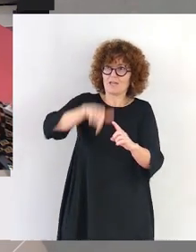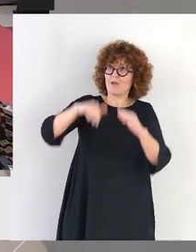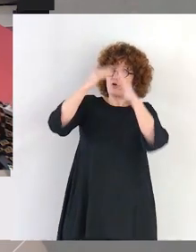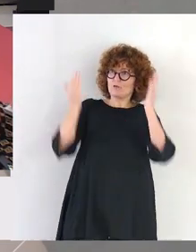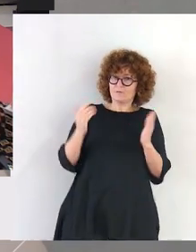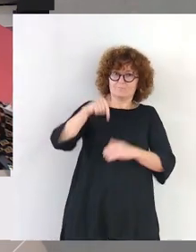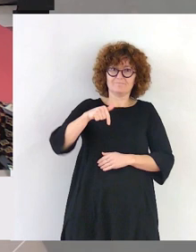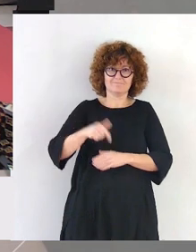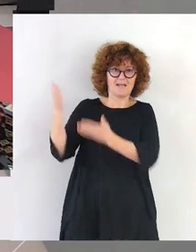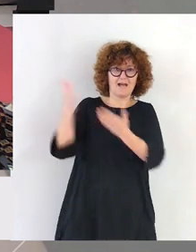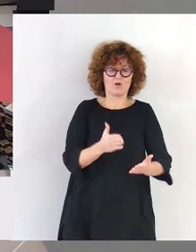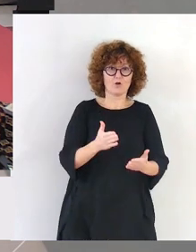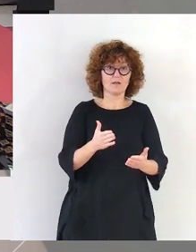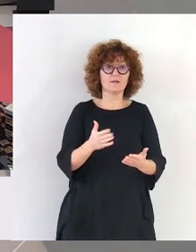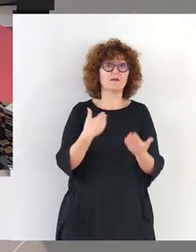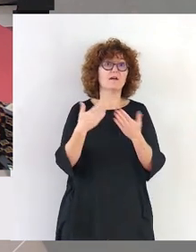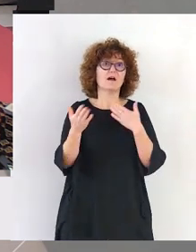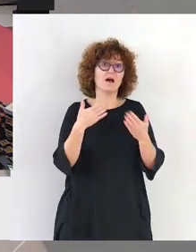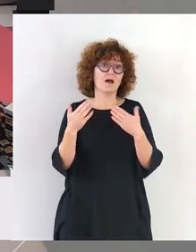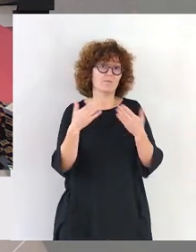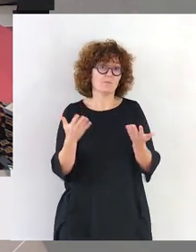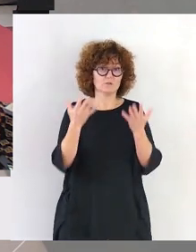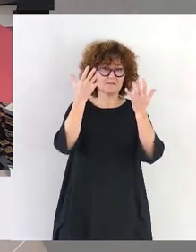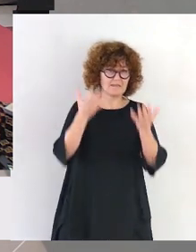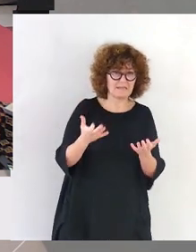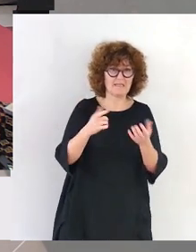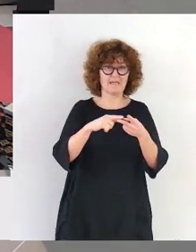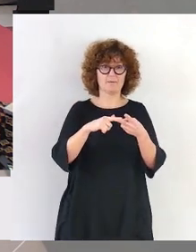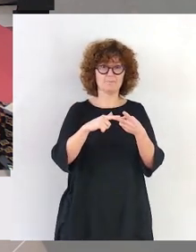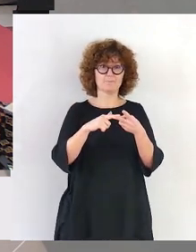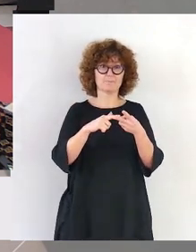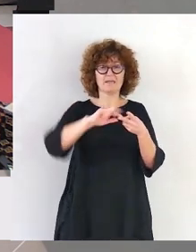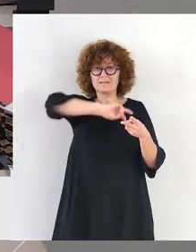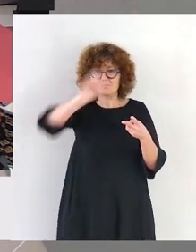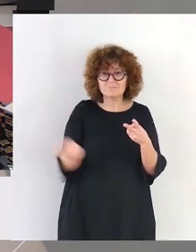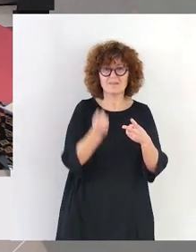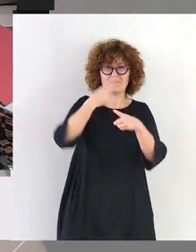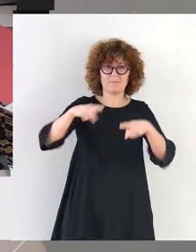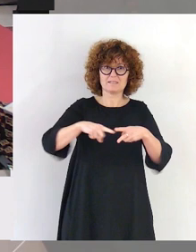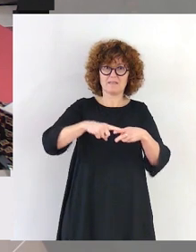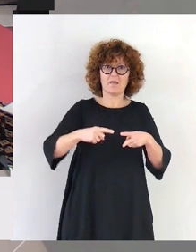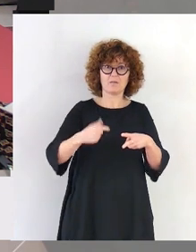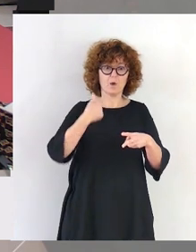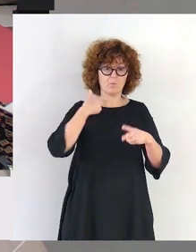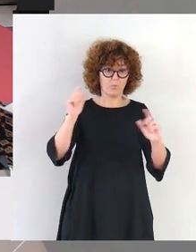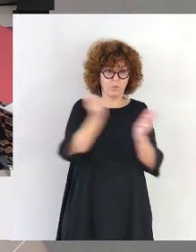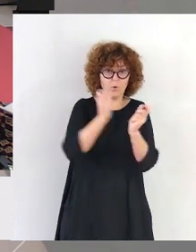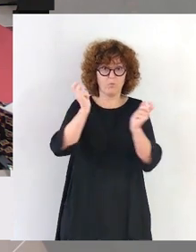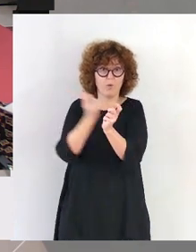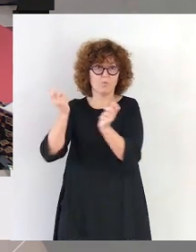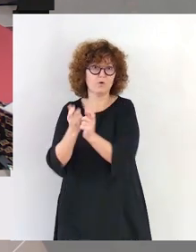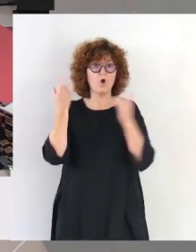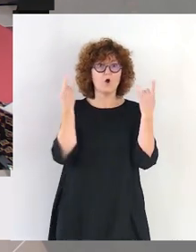hoy hablamos y todos entendemos no la sequía la pérdida de la biodiversidad Eh pues estos bosques que cada vez son más